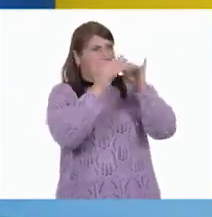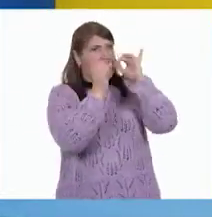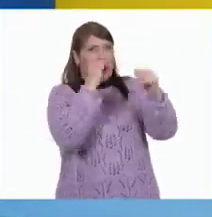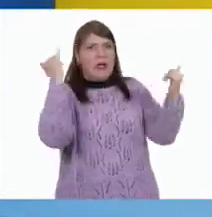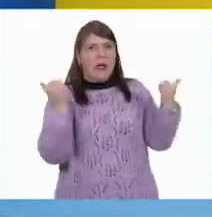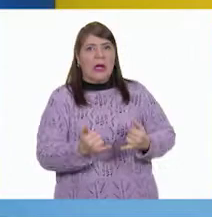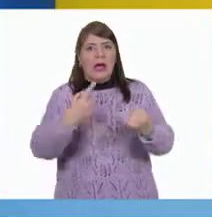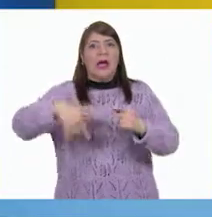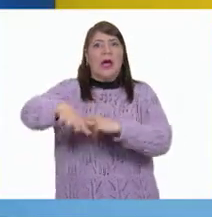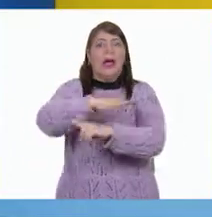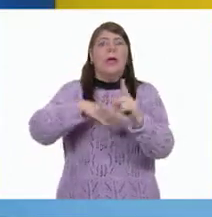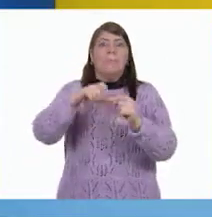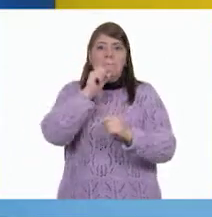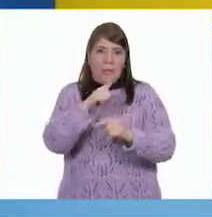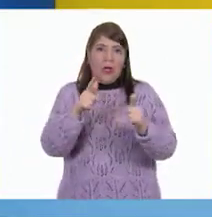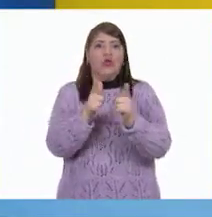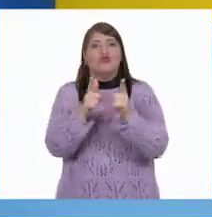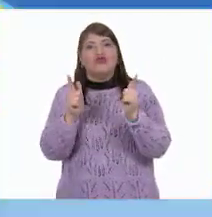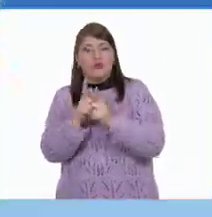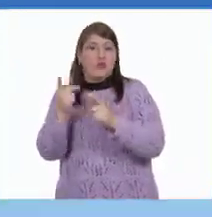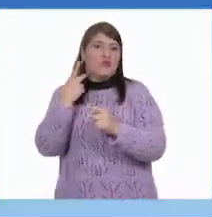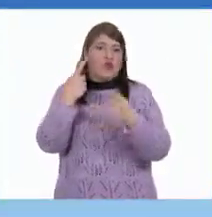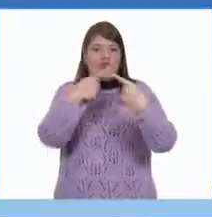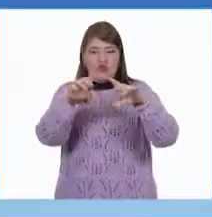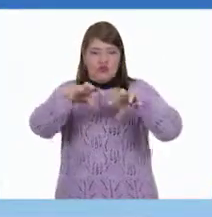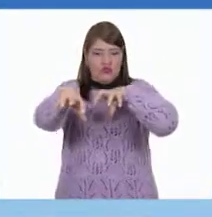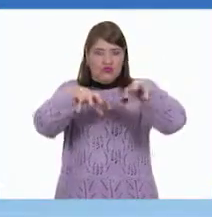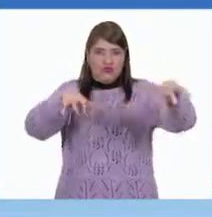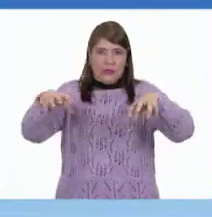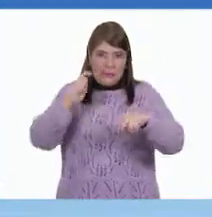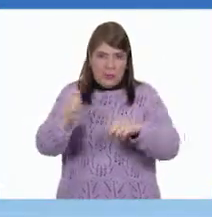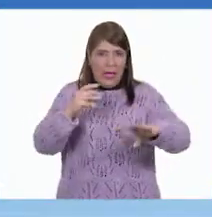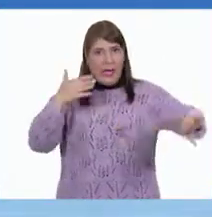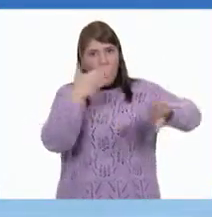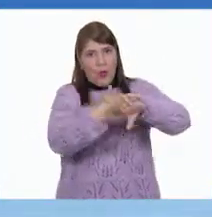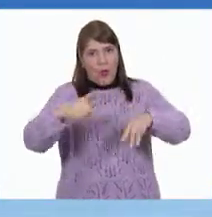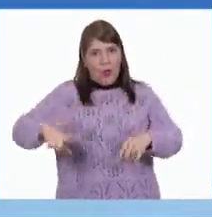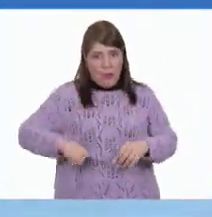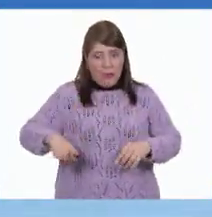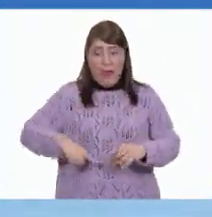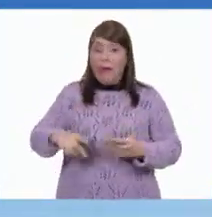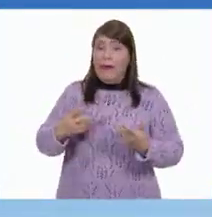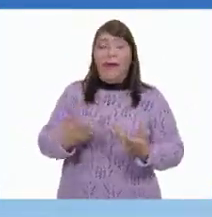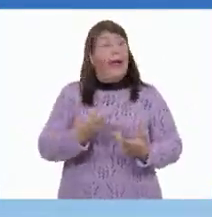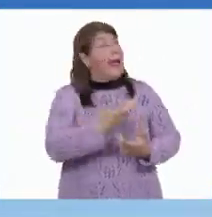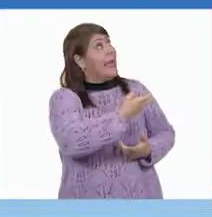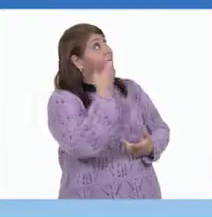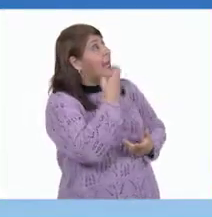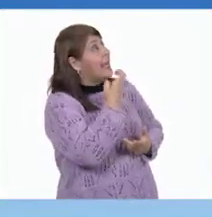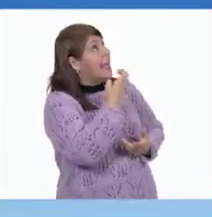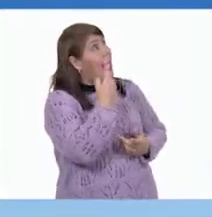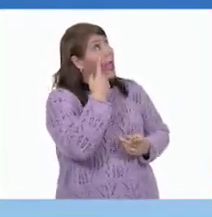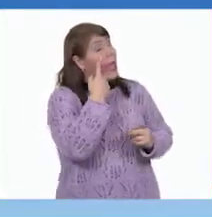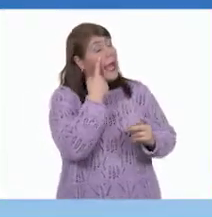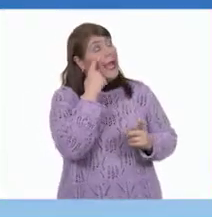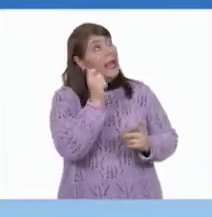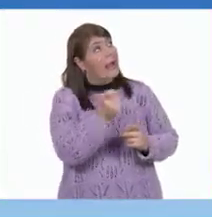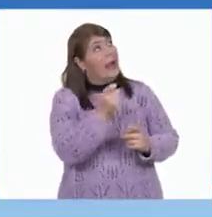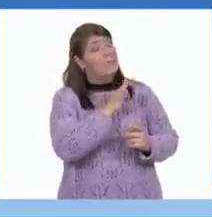de nuevos actores y grupos políticos. Y eso nos lleva ¡tarán!, a